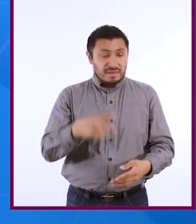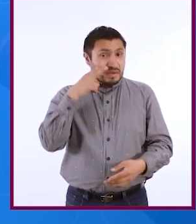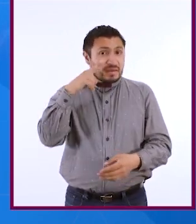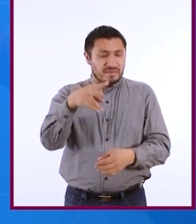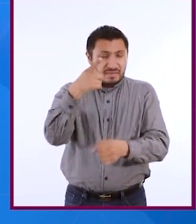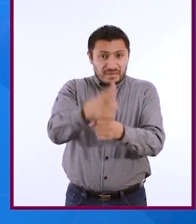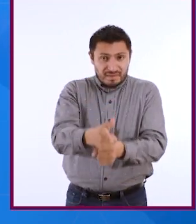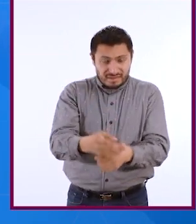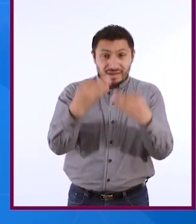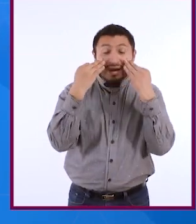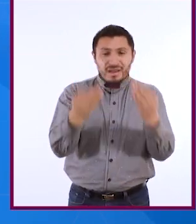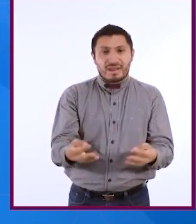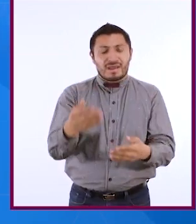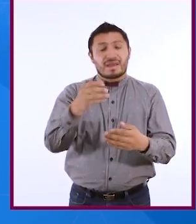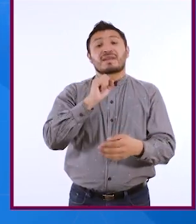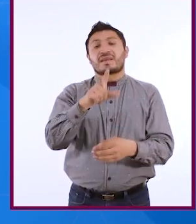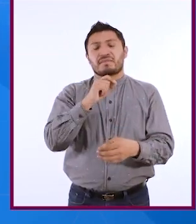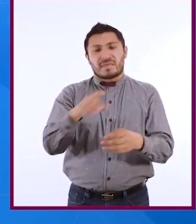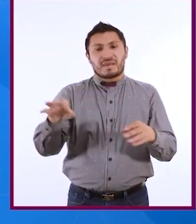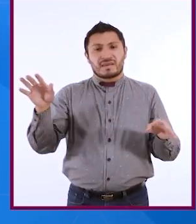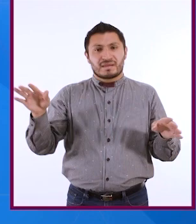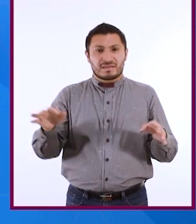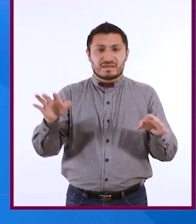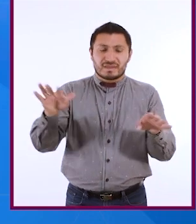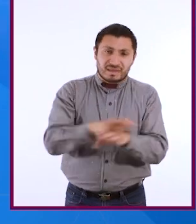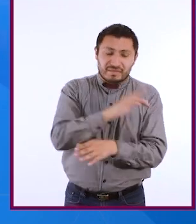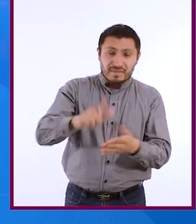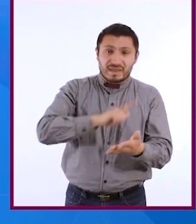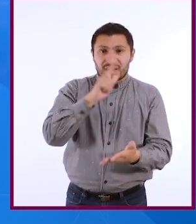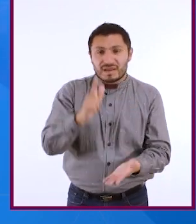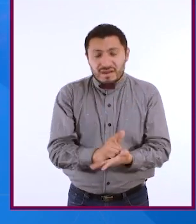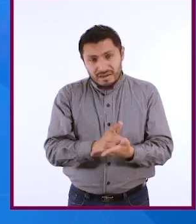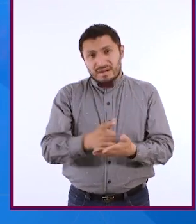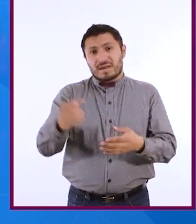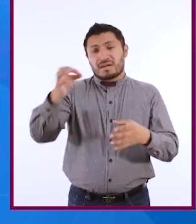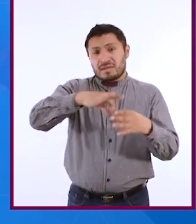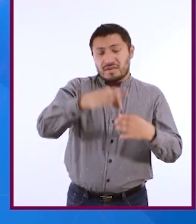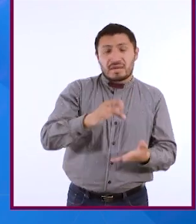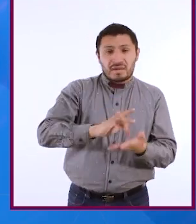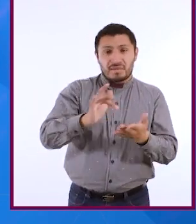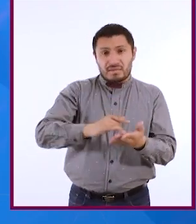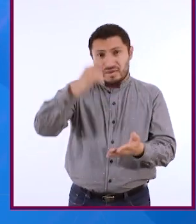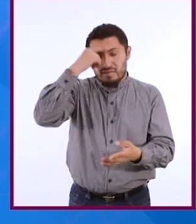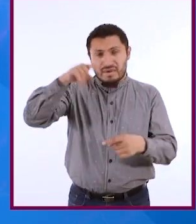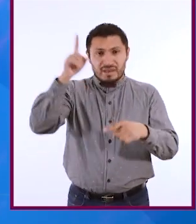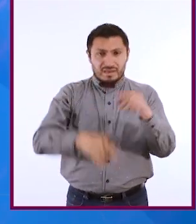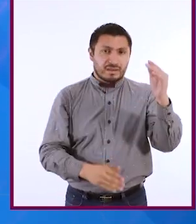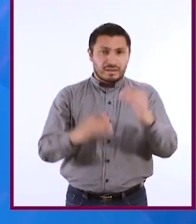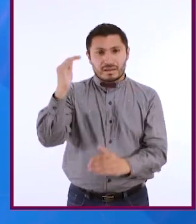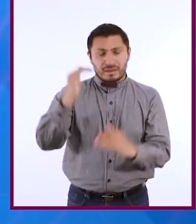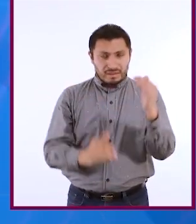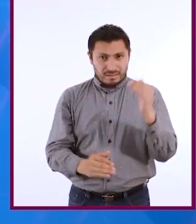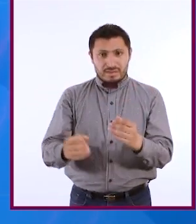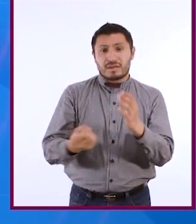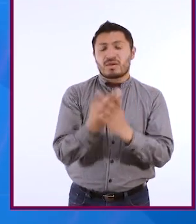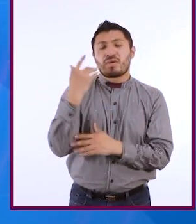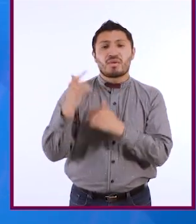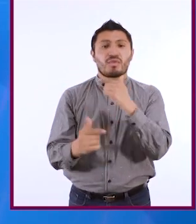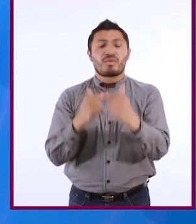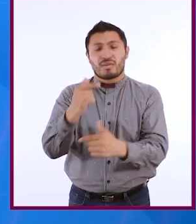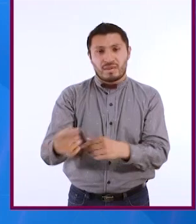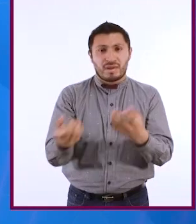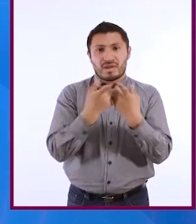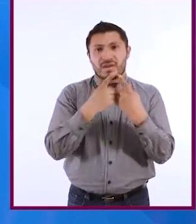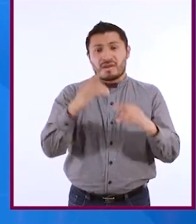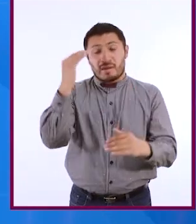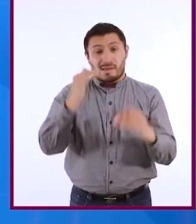Además, reajustar políticas e inversiones ayudará a reducir o eliminar el impacto de cada desigualdad. La nueva generación